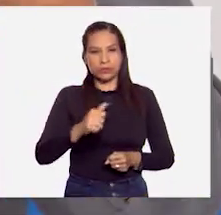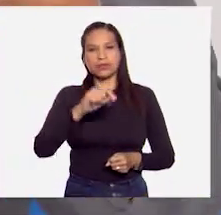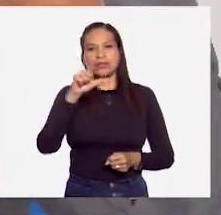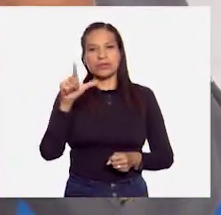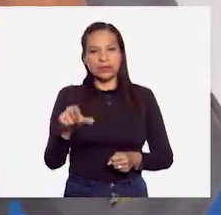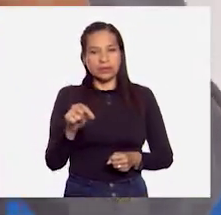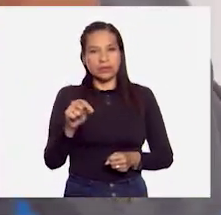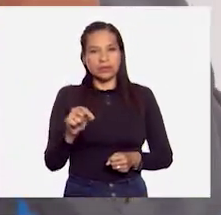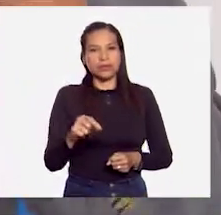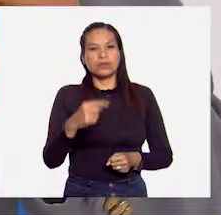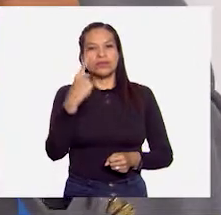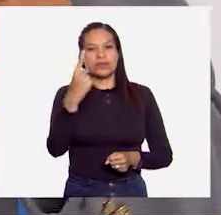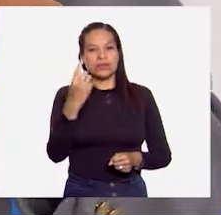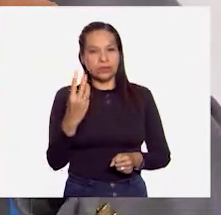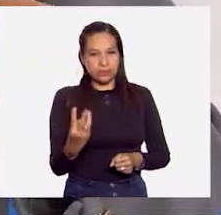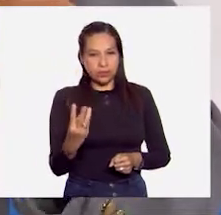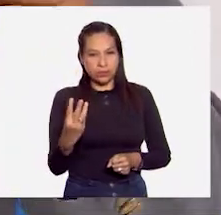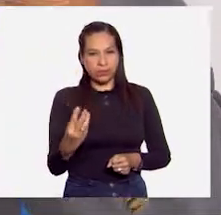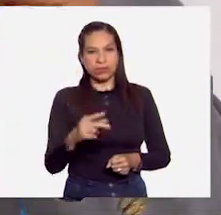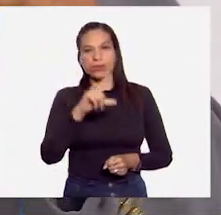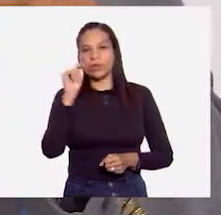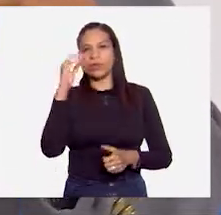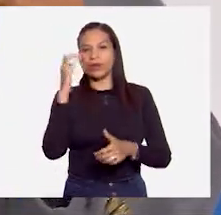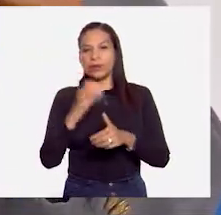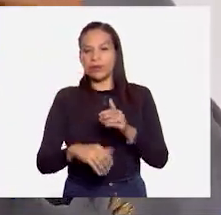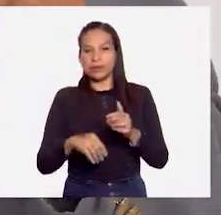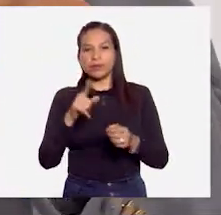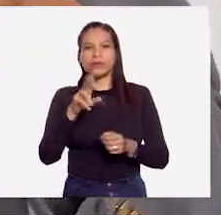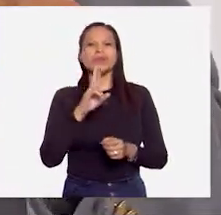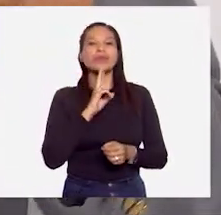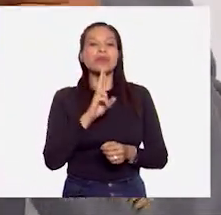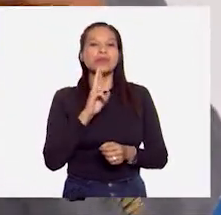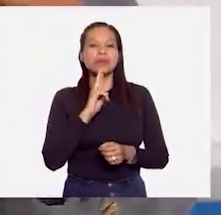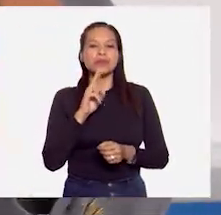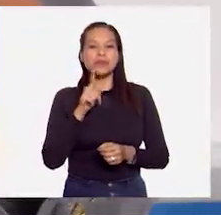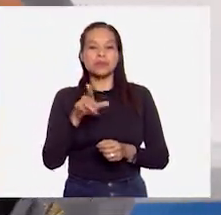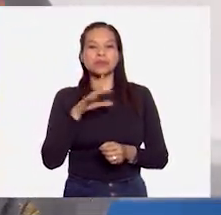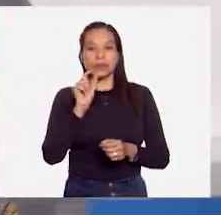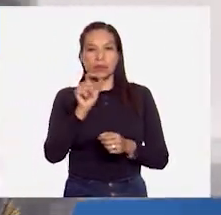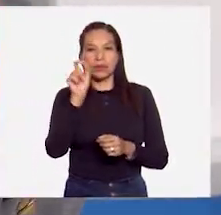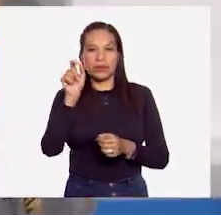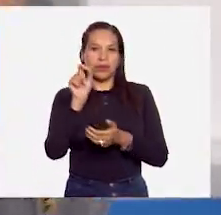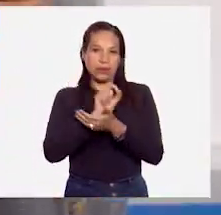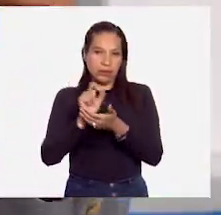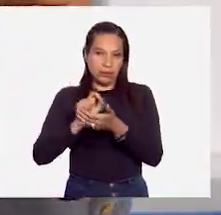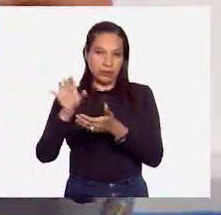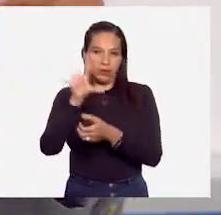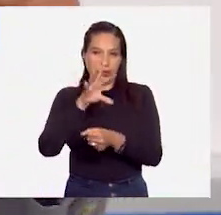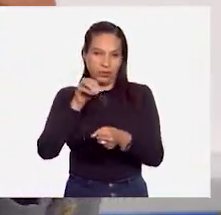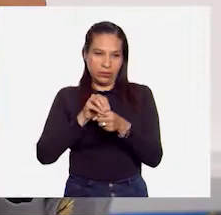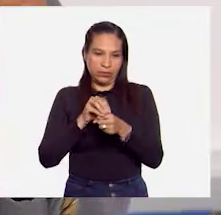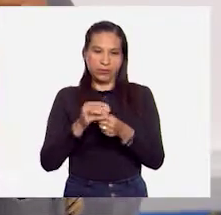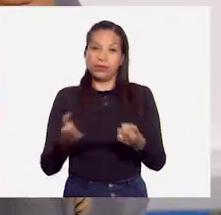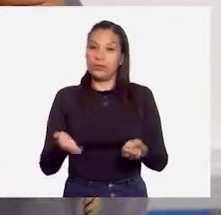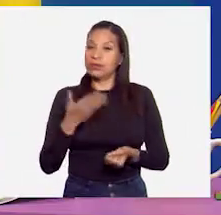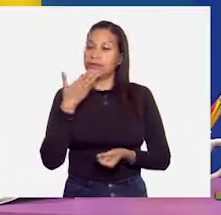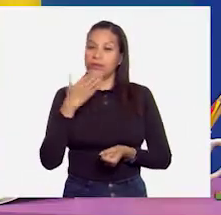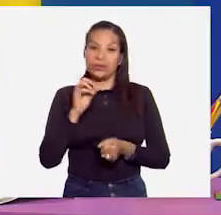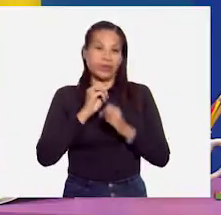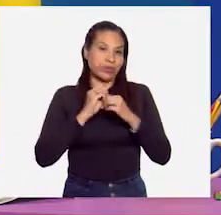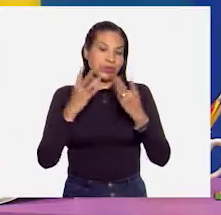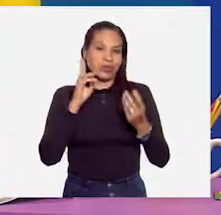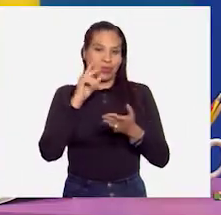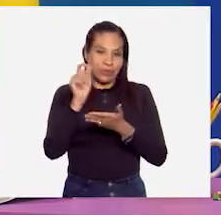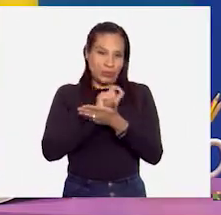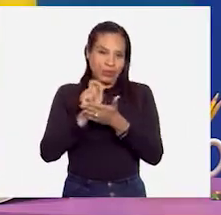después 1/3. Y al terminar, tu resultado será lo que coloreaste. ¡Ay, qué padre! ¡Me